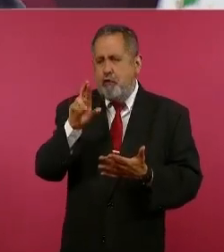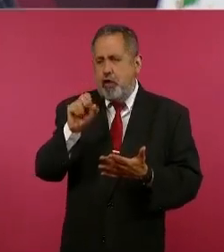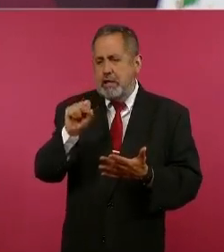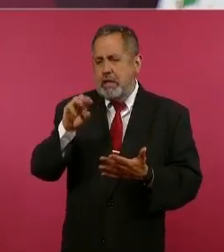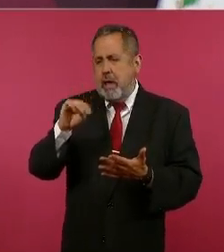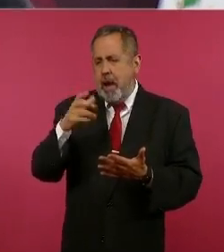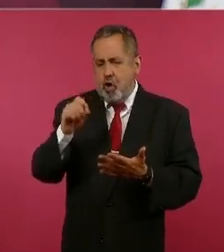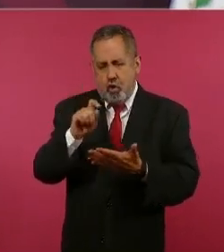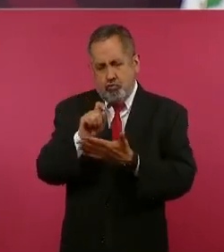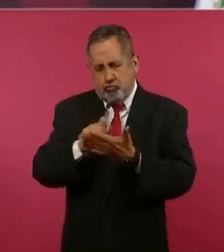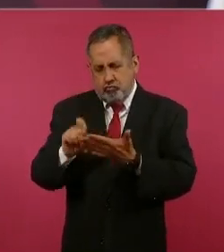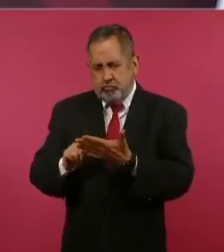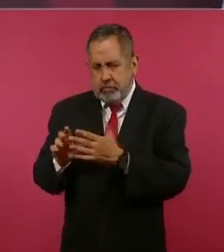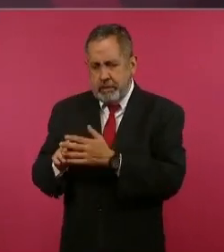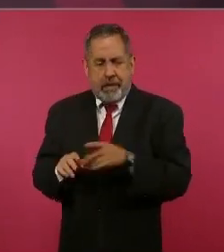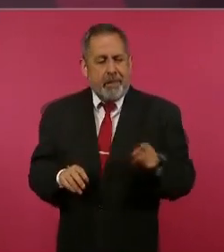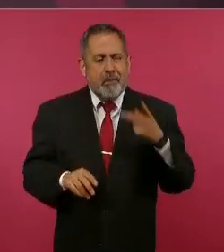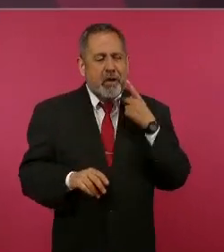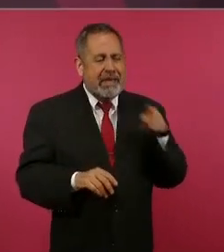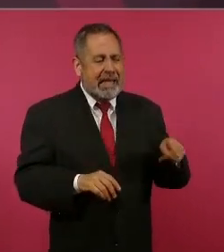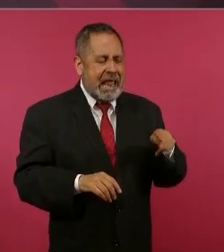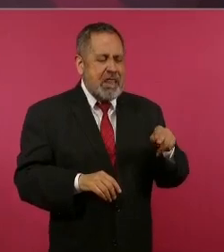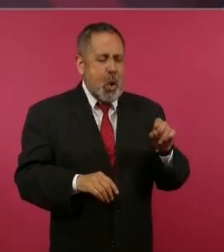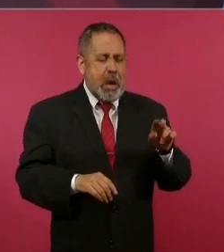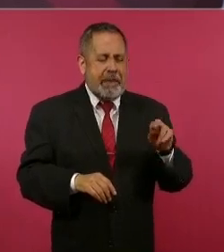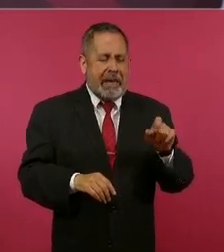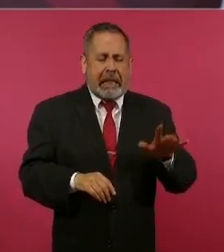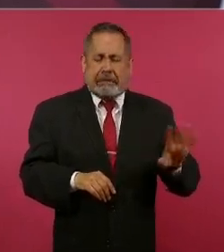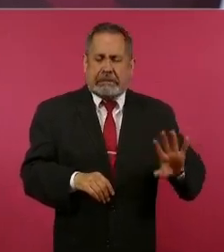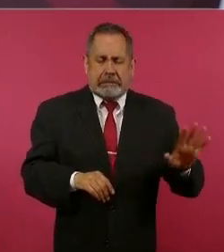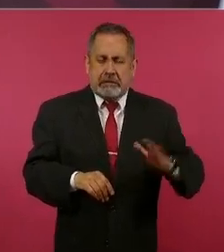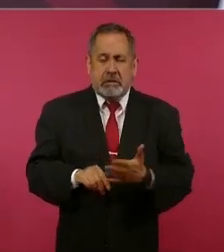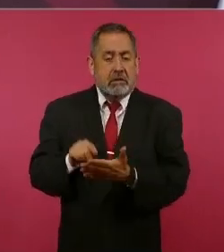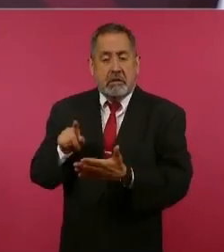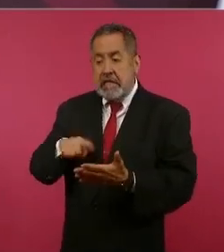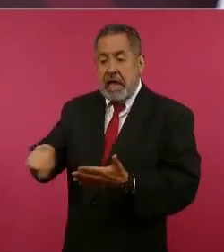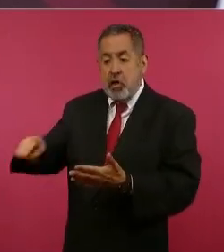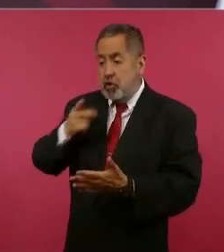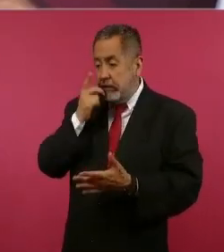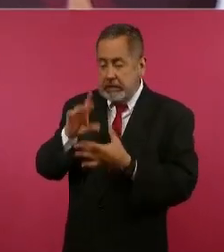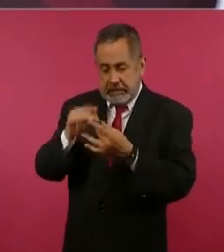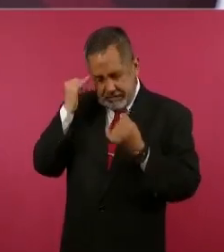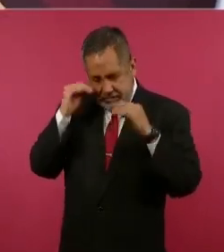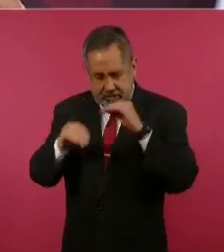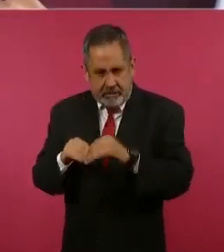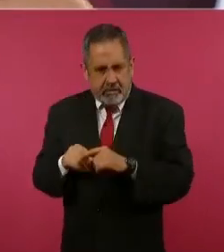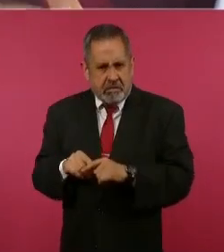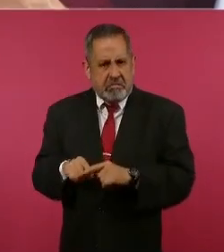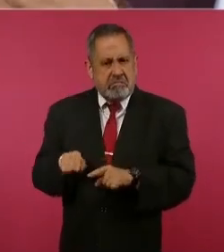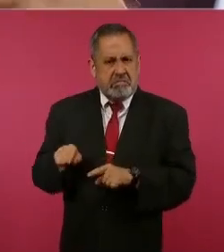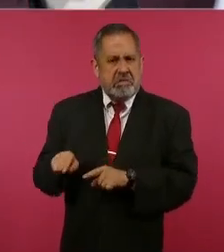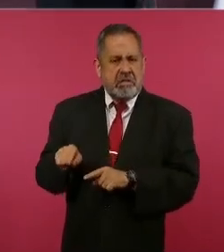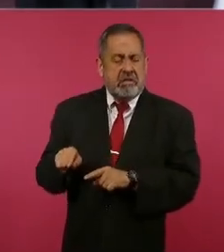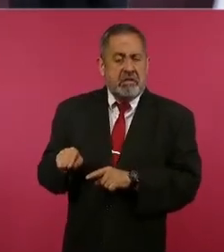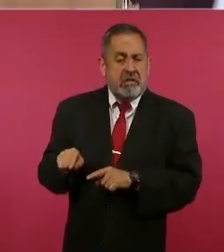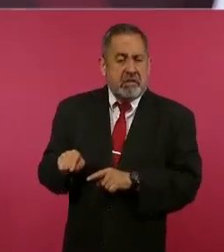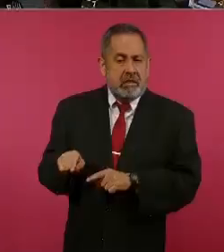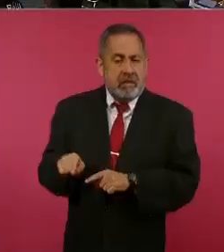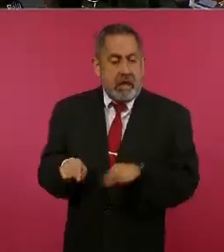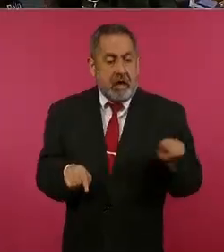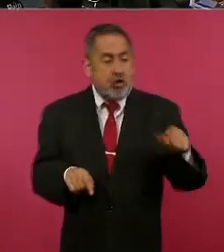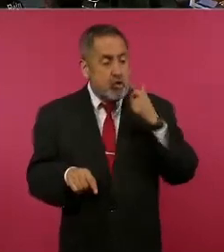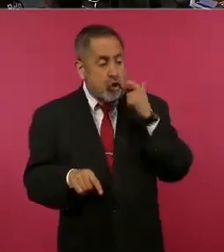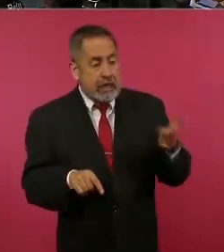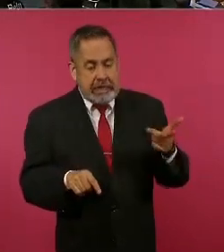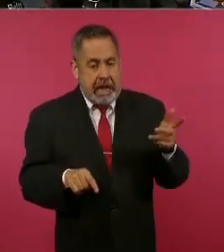que es contrario a la política neoliberal. Ellos decían, todavía en etapa en que no querían